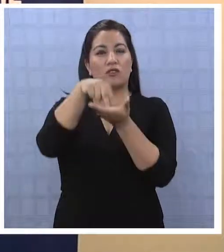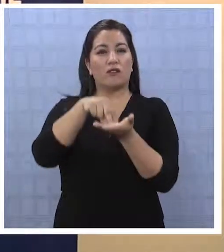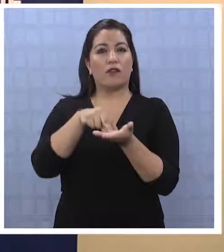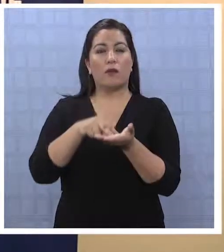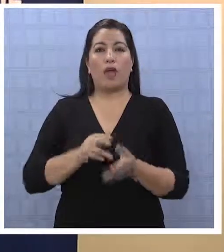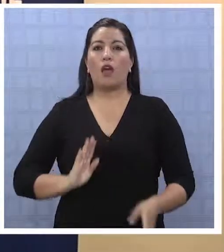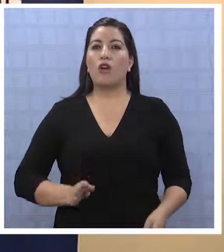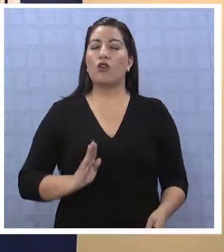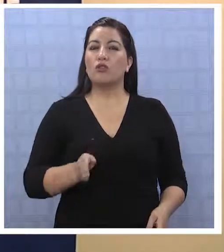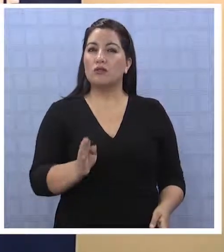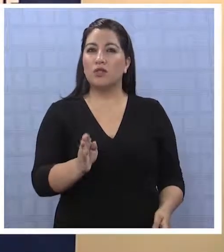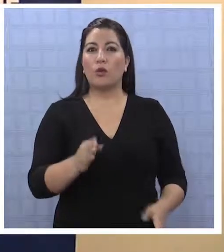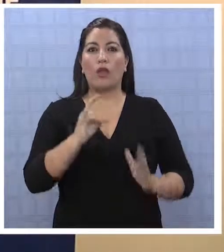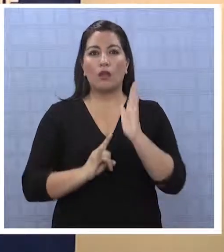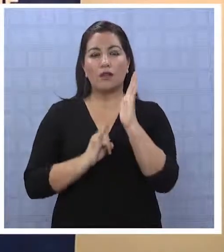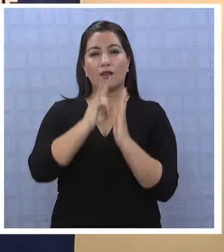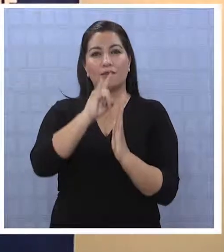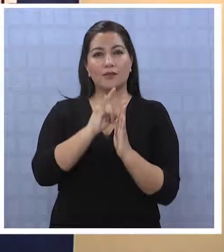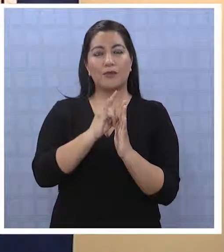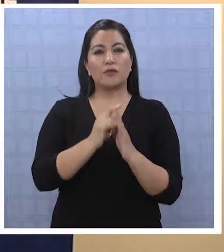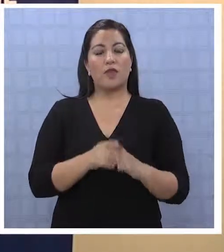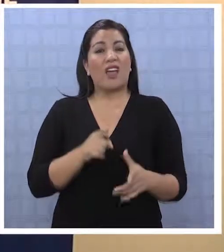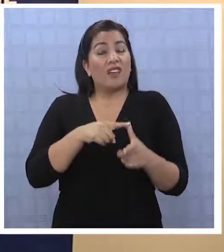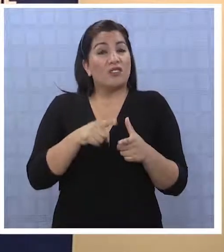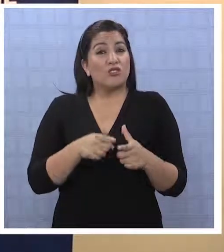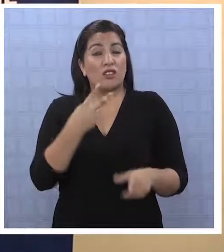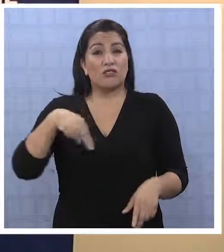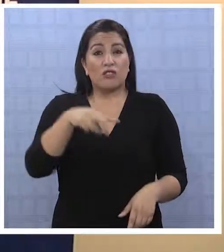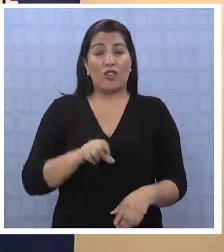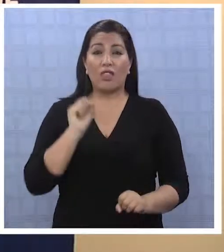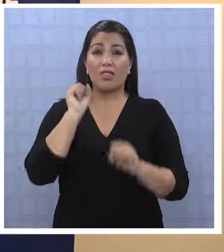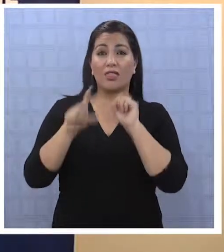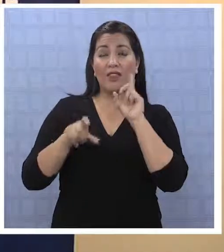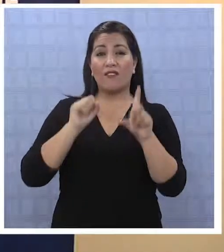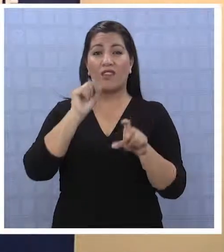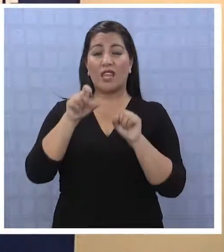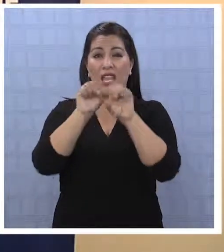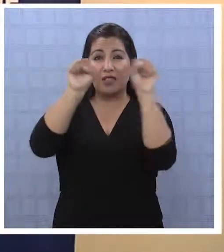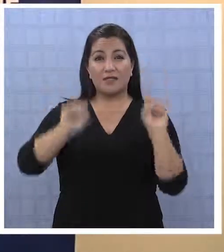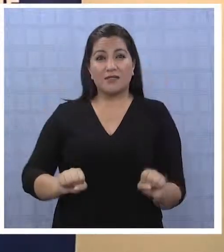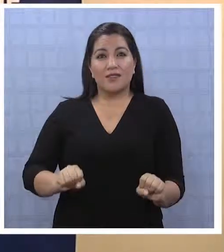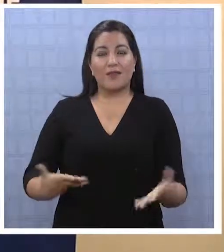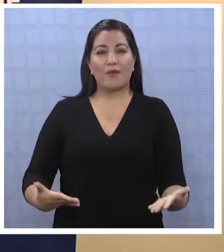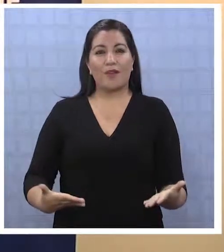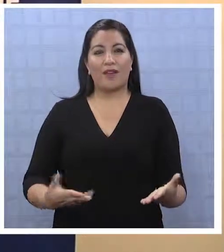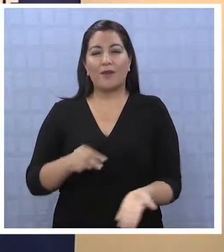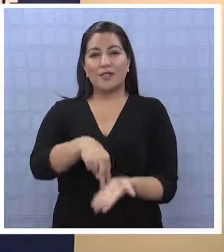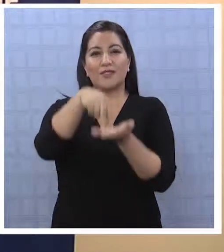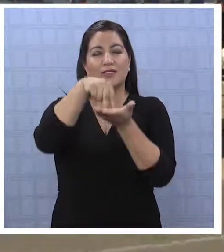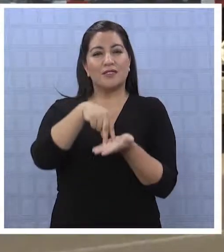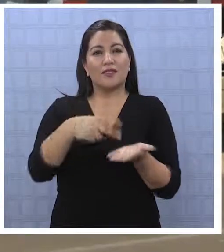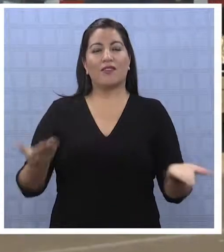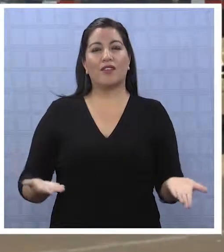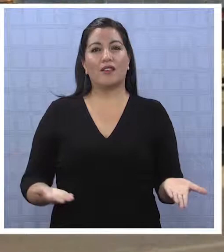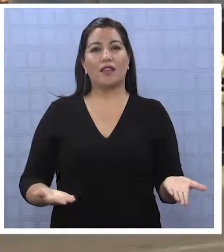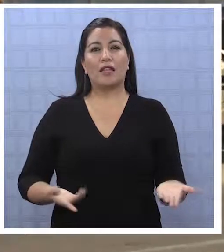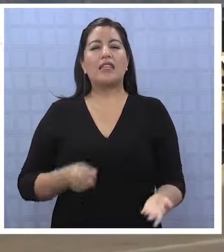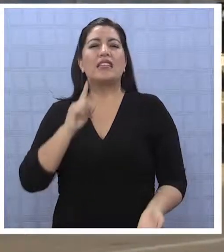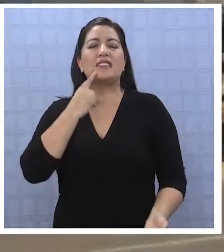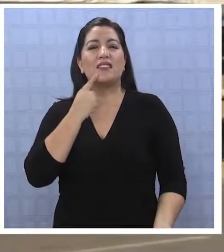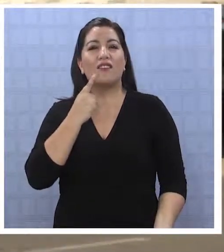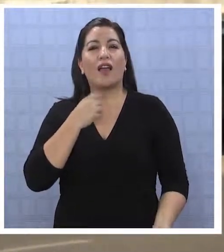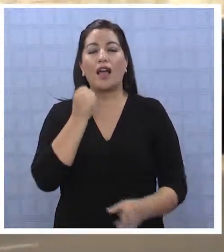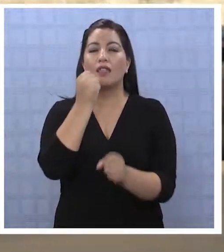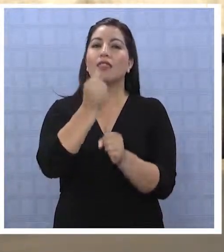mantener su continuidad y su crecimiento entonces defender el sistema Franco significa trabajar